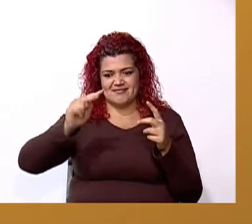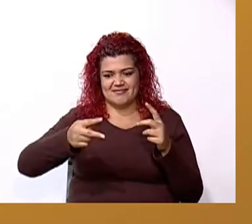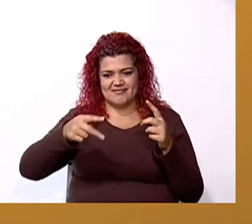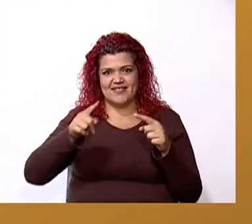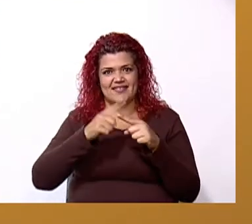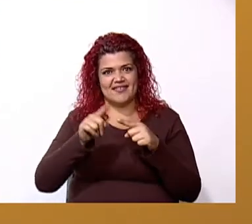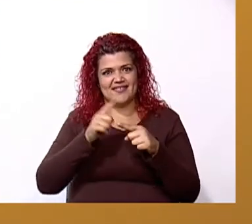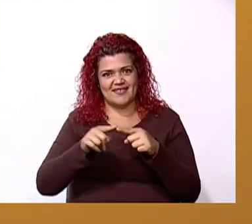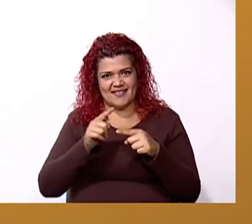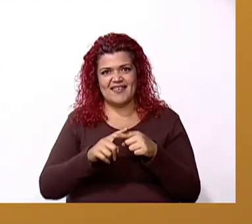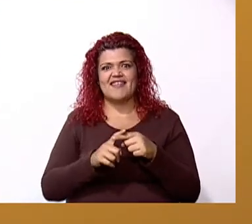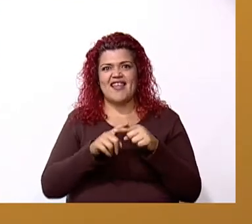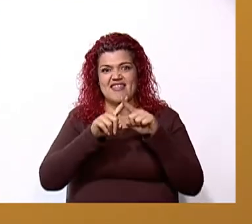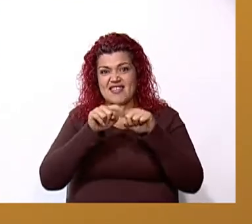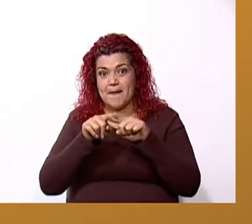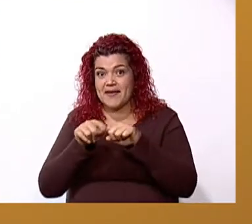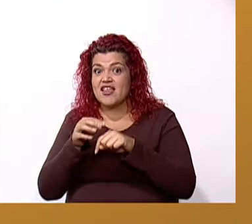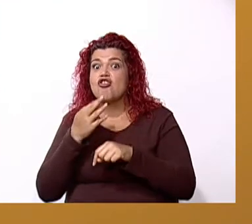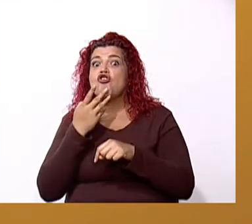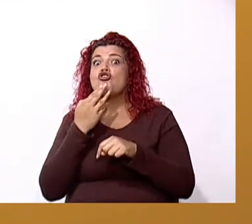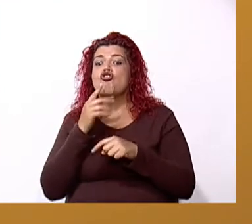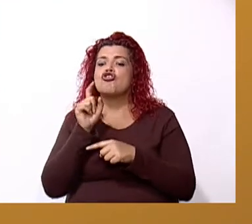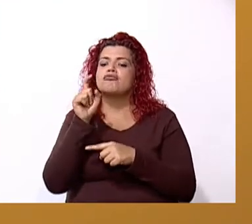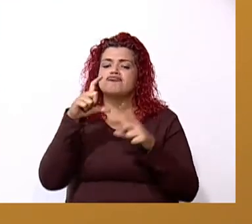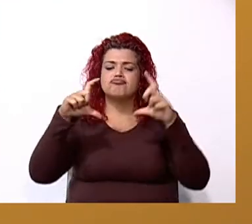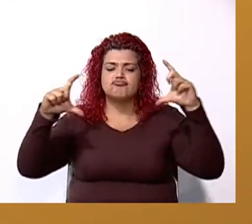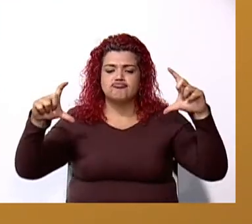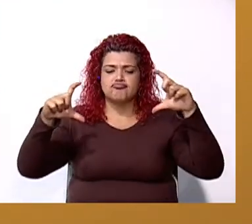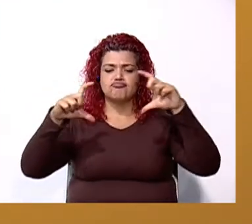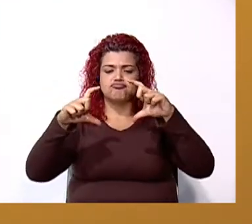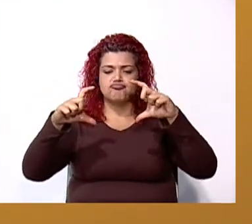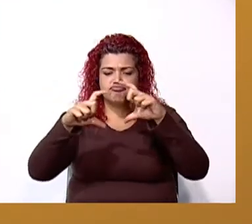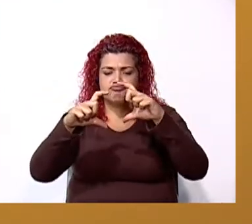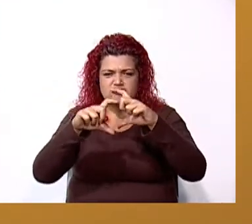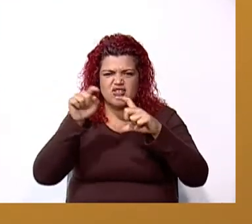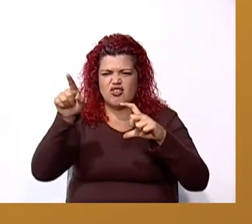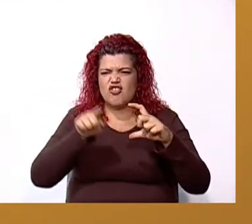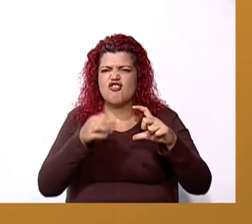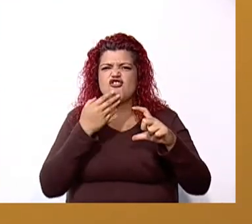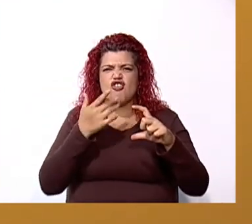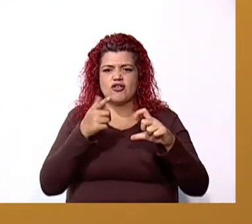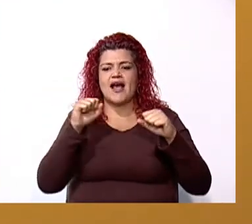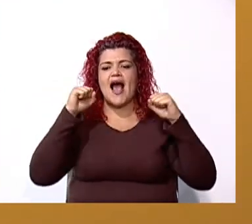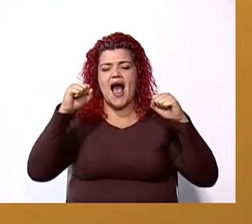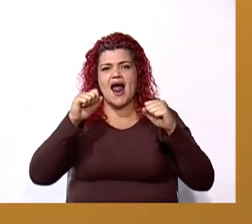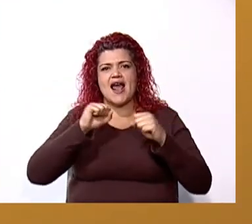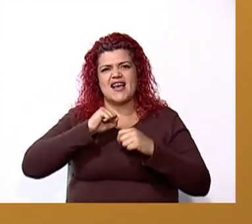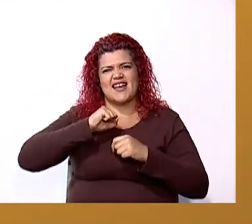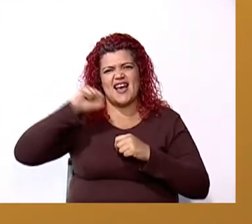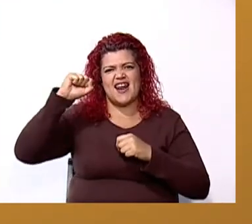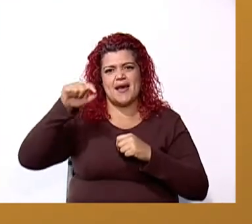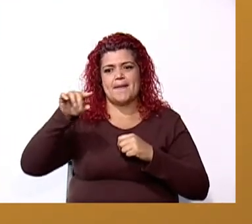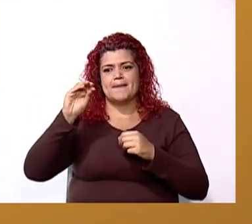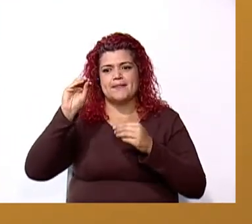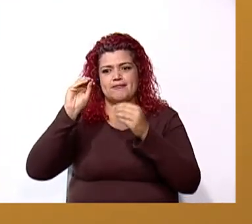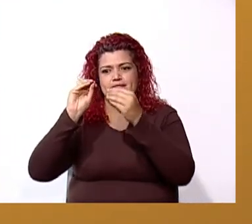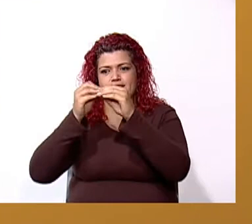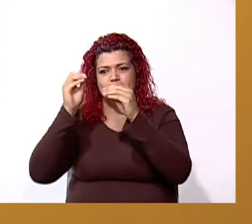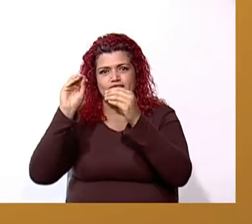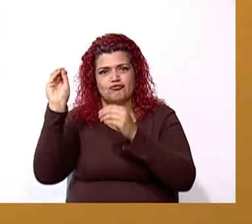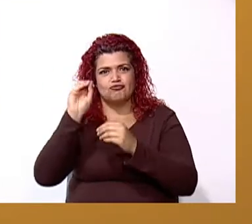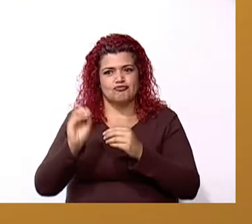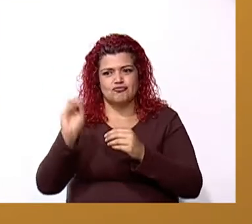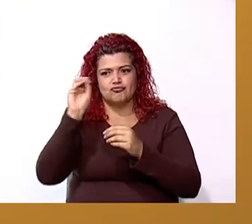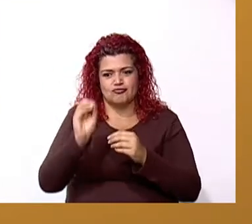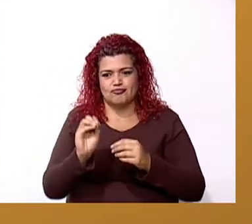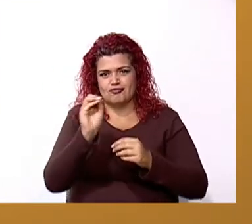el video? Dependiendo del color donde caiga la ficha o la piedrita, así son los puntos. Resulta que con este juego estaba yo